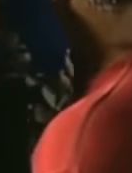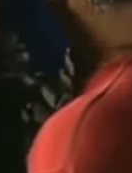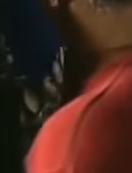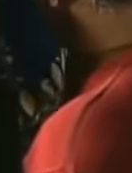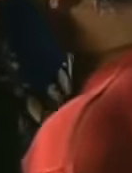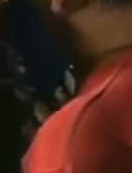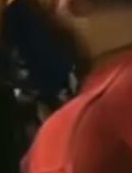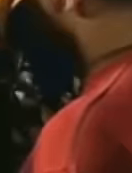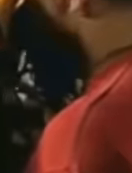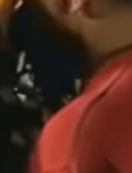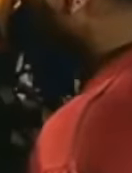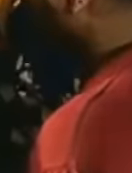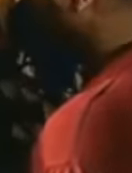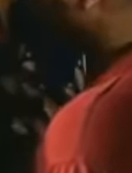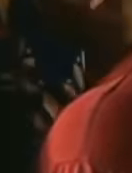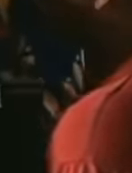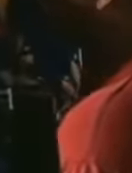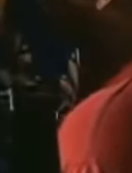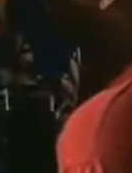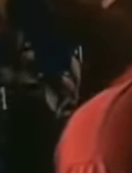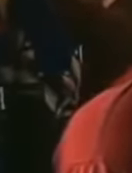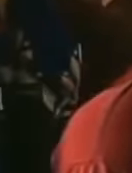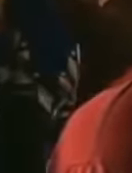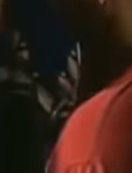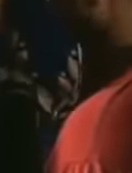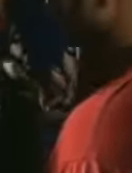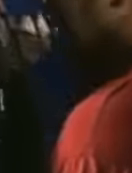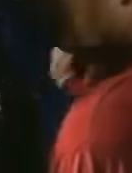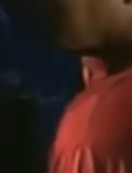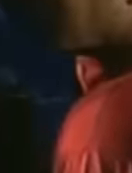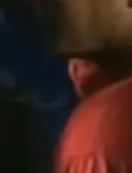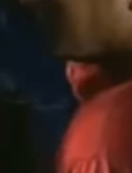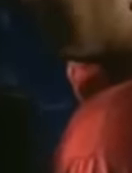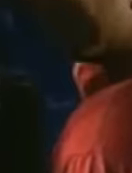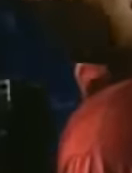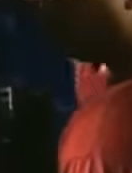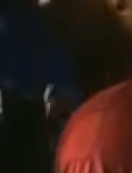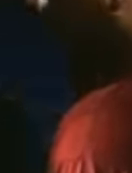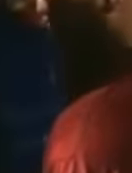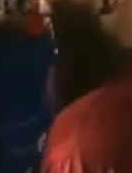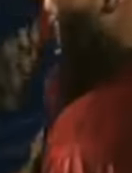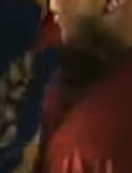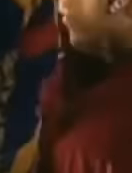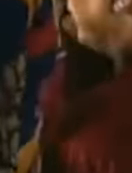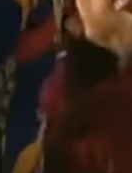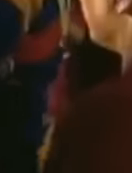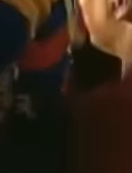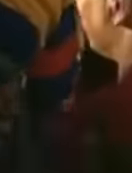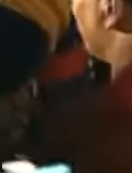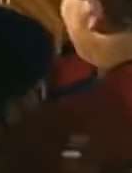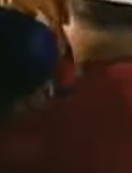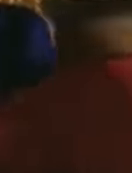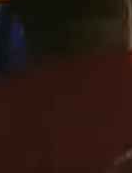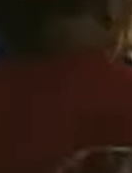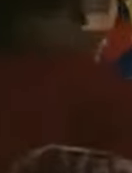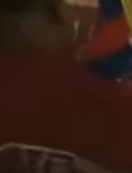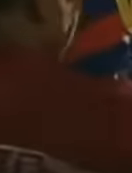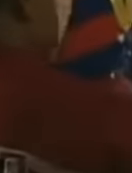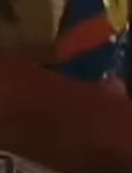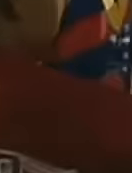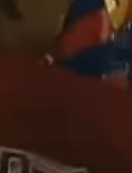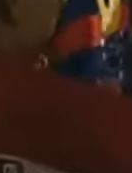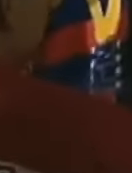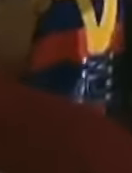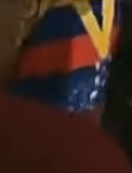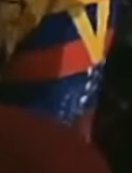en ese lugar y también Pequivén. Recordemos que el complejo Ana María Campos se encuentra en la costa oriental. Y bueno, obviamente la presencia de